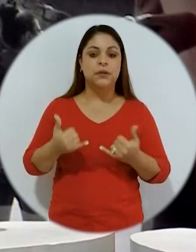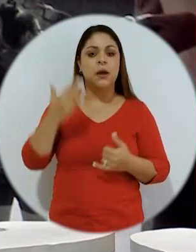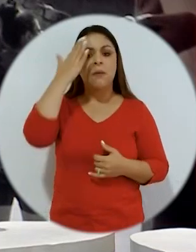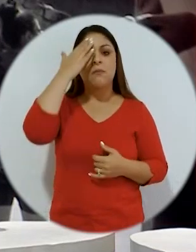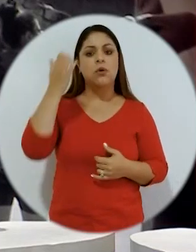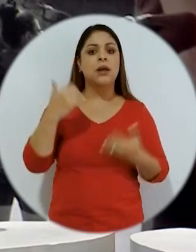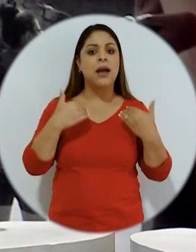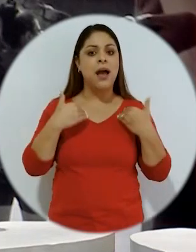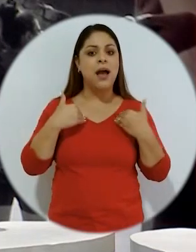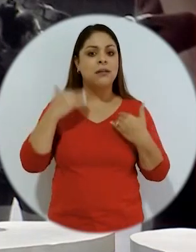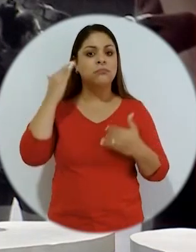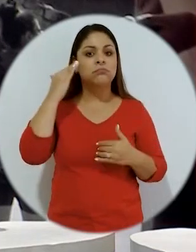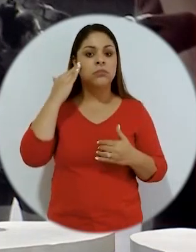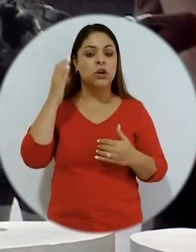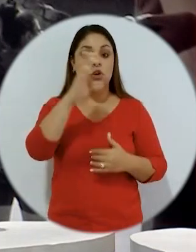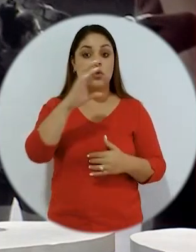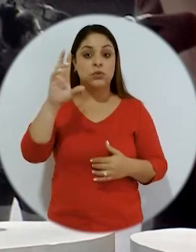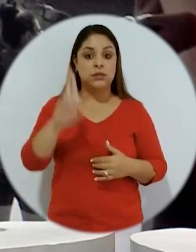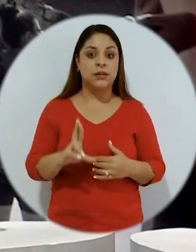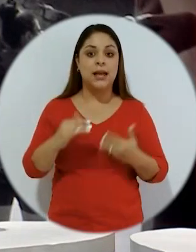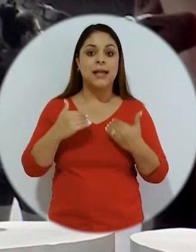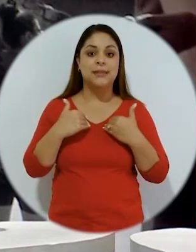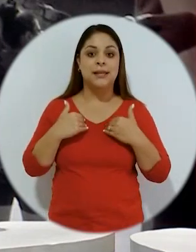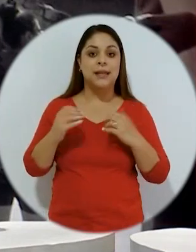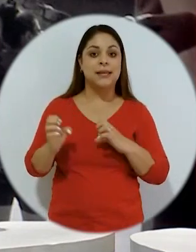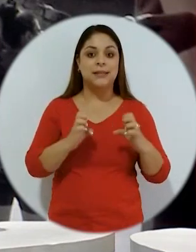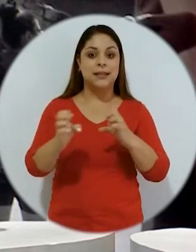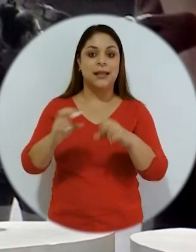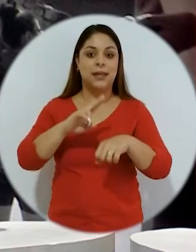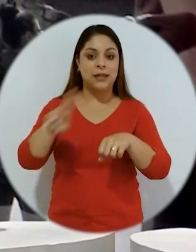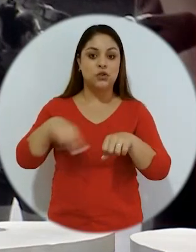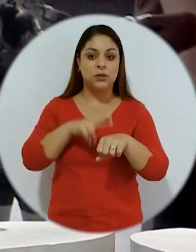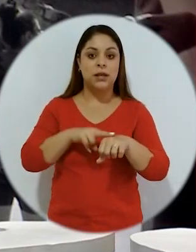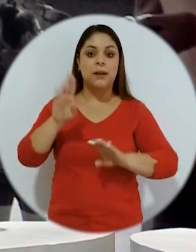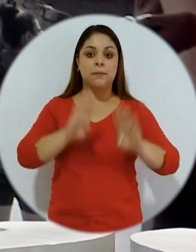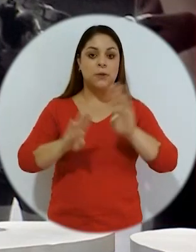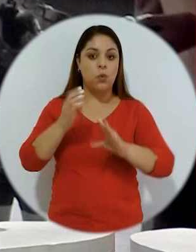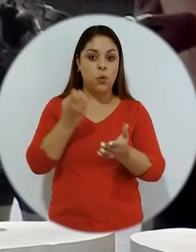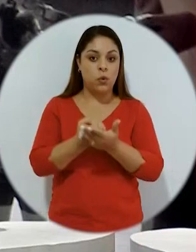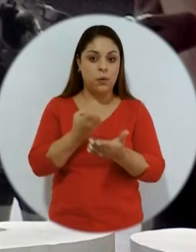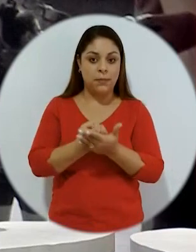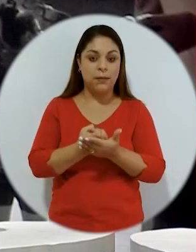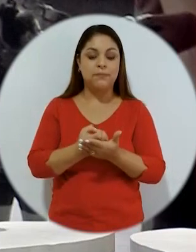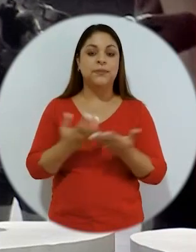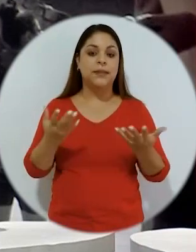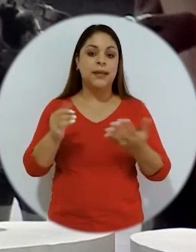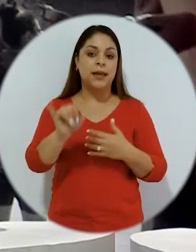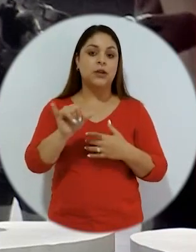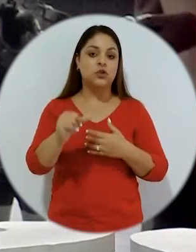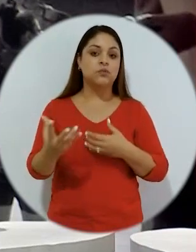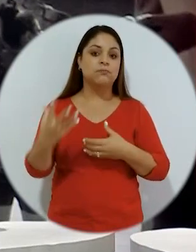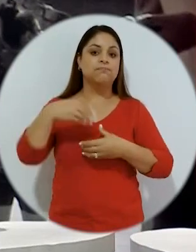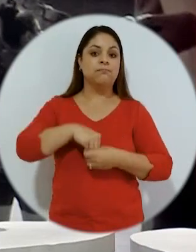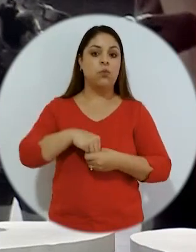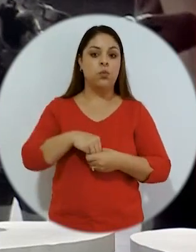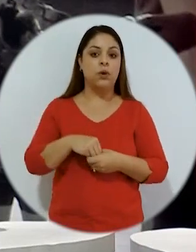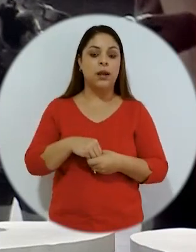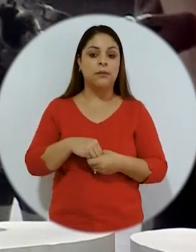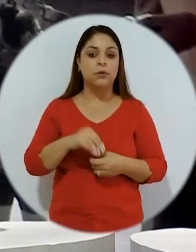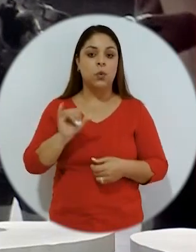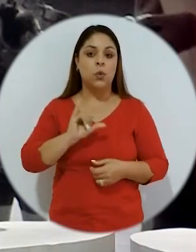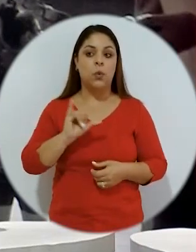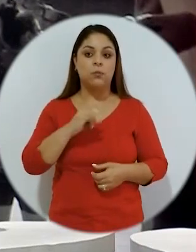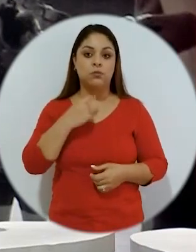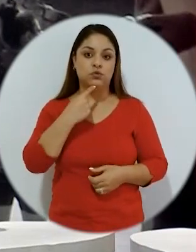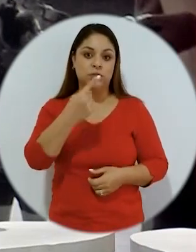ahora, sobre todo si tenemos en cuenta que Costa Rica pues tiene una estrategia nacional de bioeconomía y que pues esto involucra